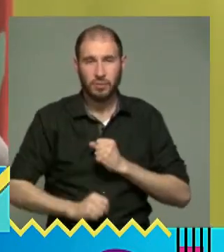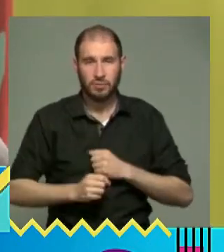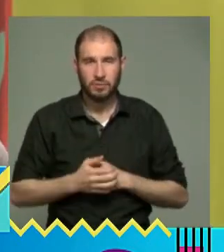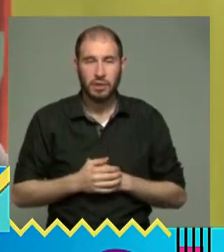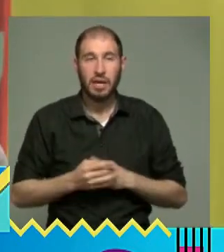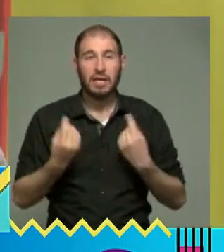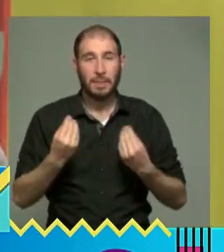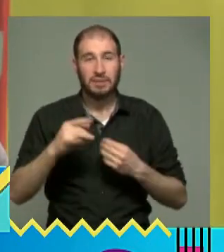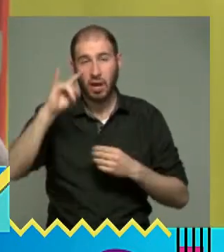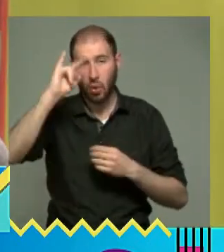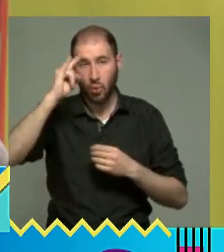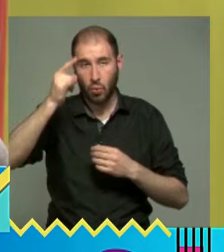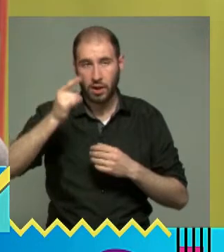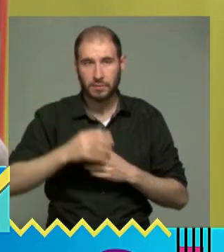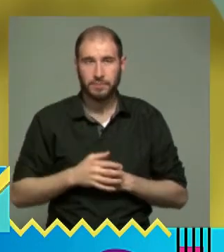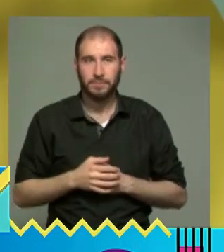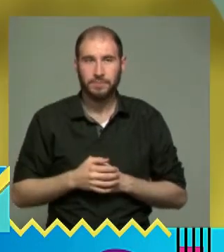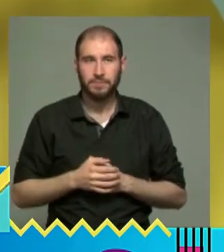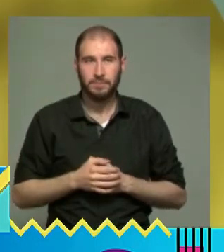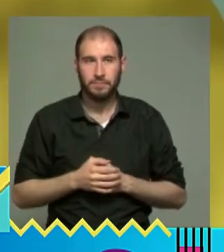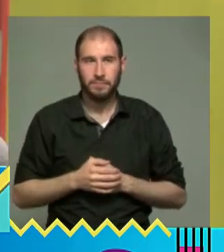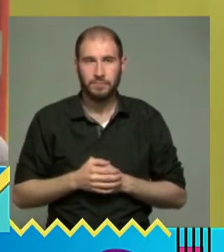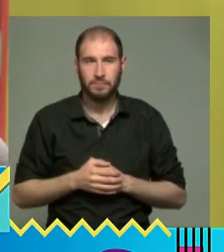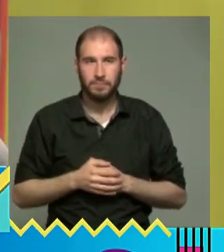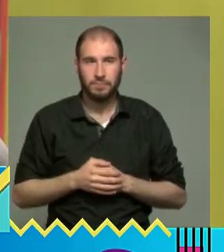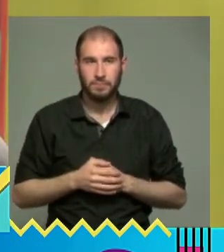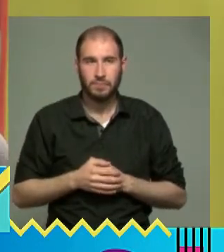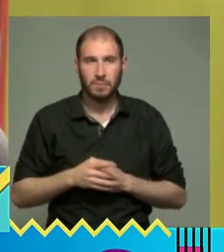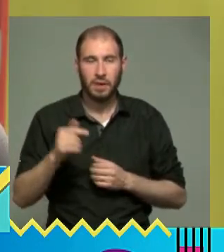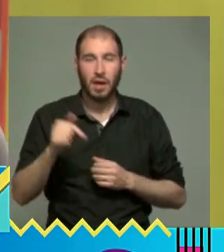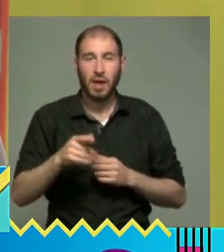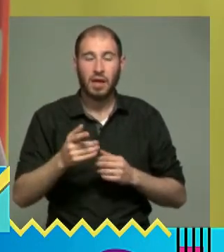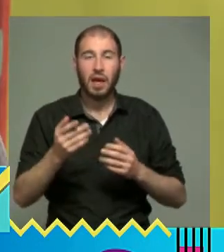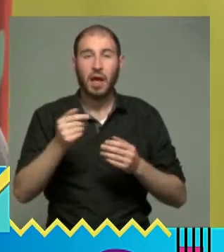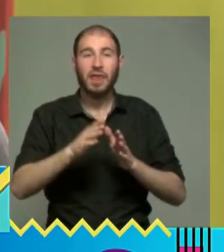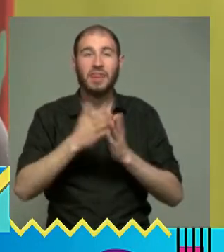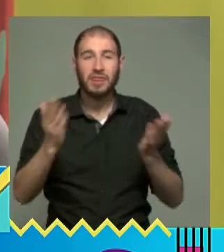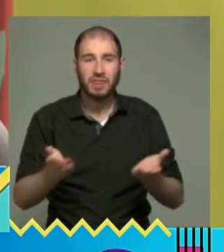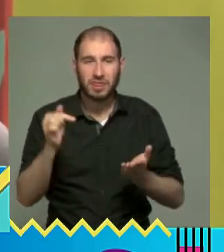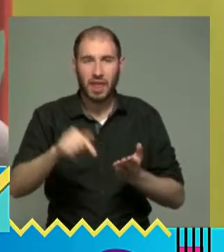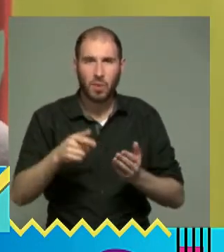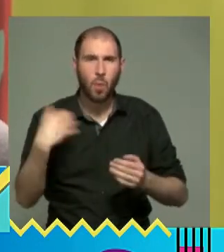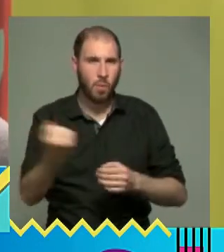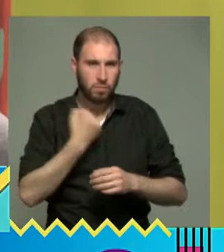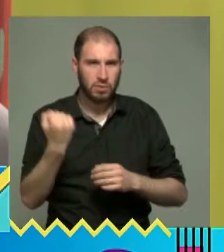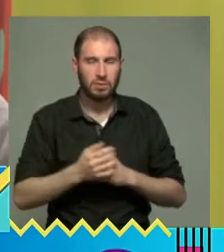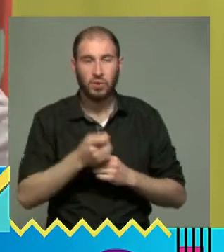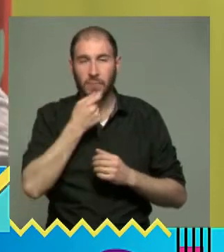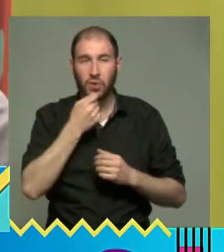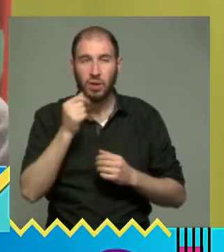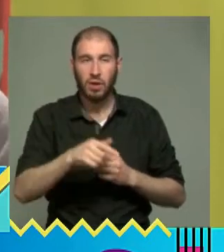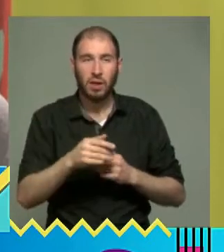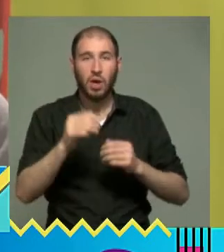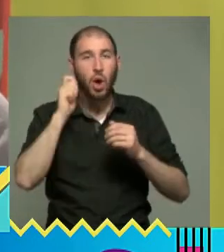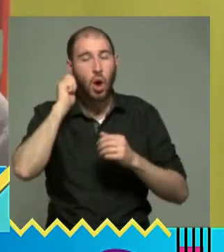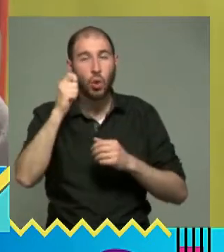Lo que sucede con Uruguay es que hay una manipulación de la prensa bastante importante. O sea, uno apenas mete